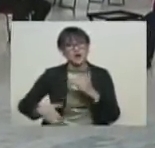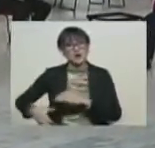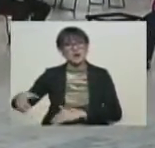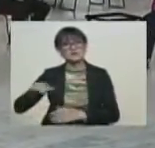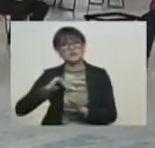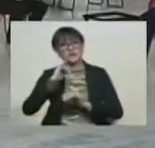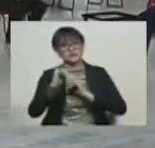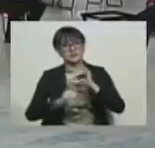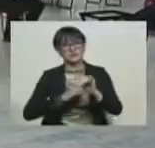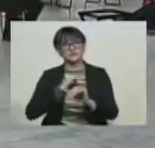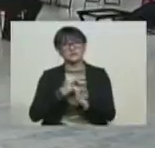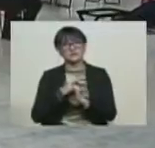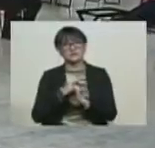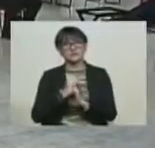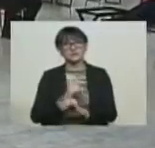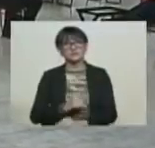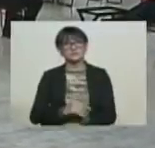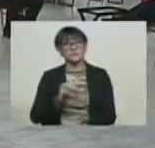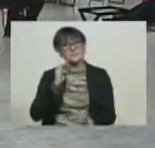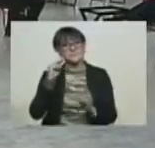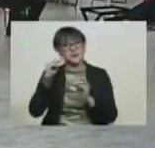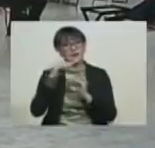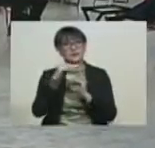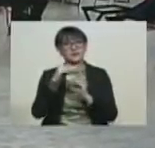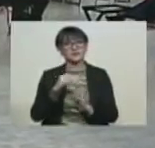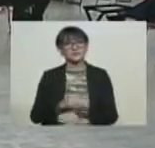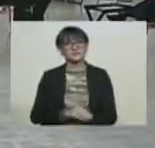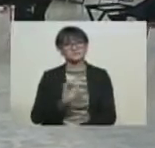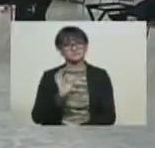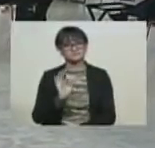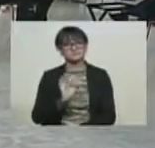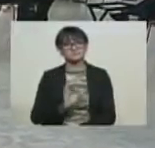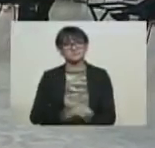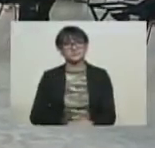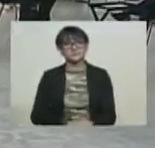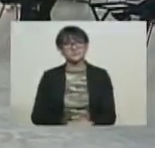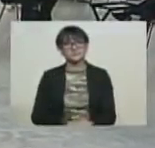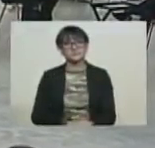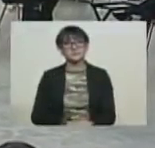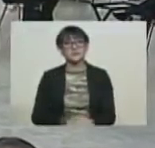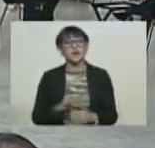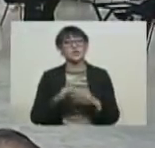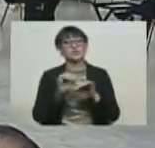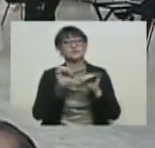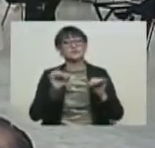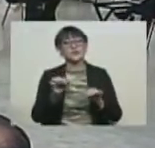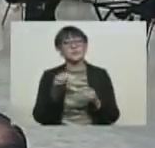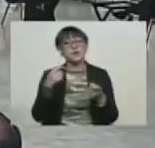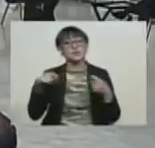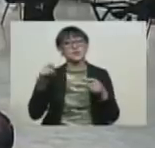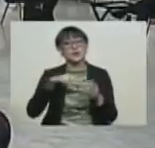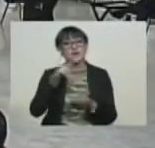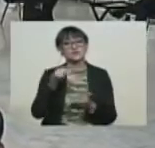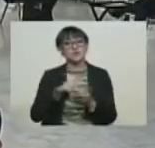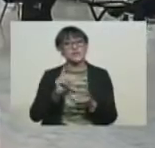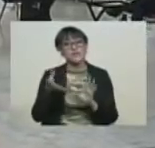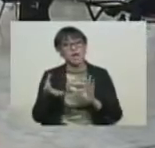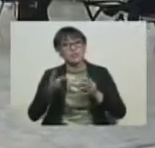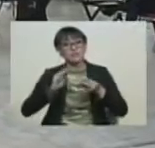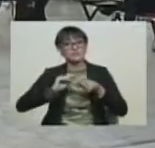riqueza internacional. Es una meta, es una meta. Todo el sistema turístico nacional hay que